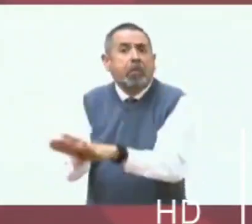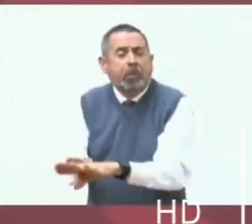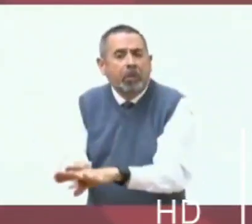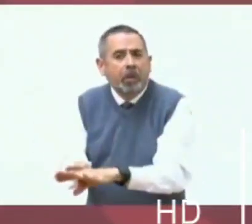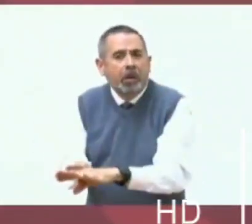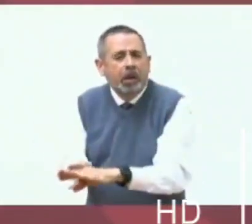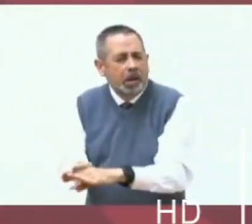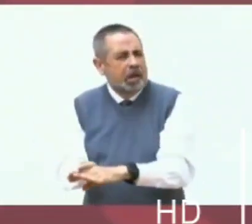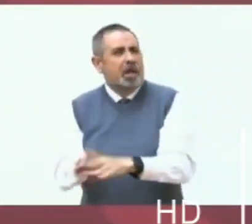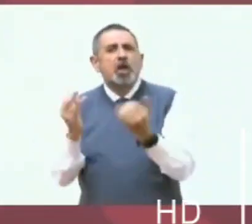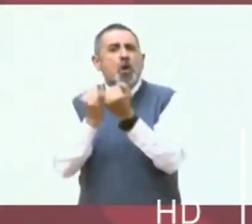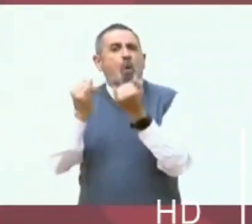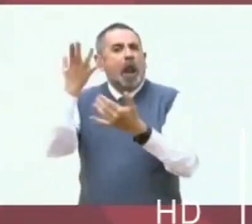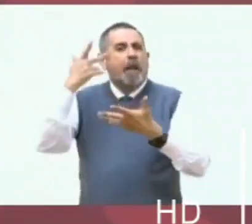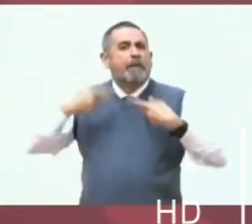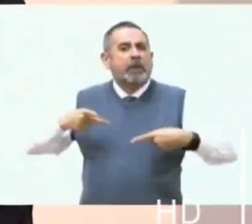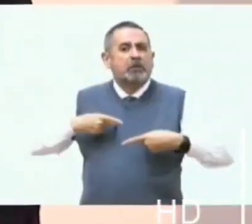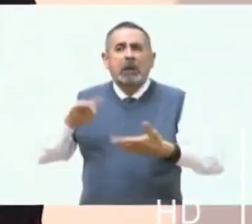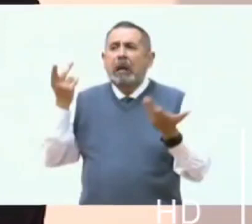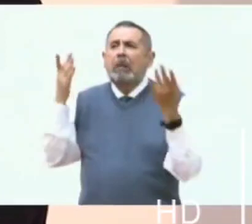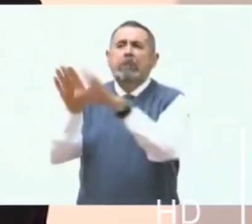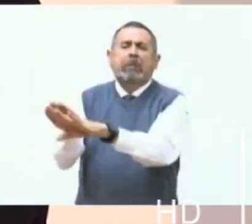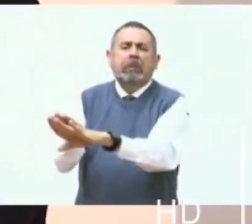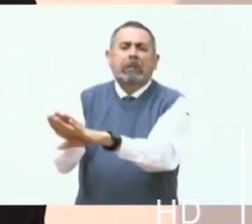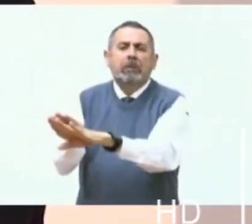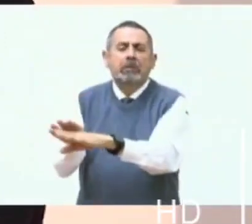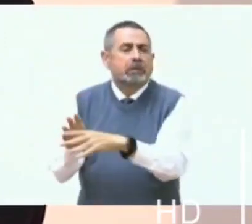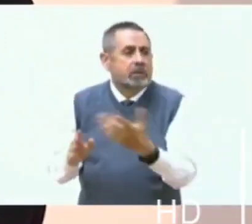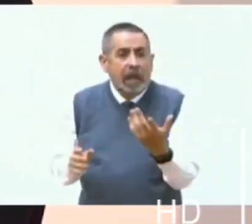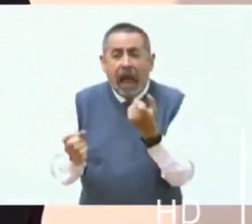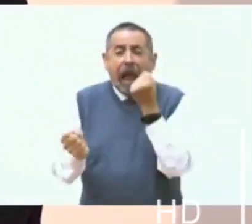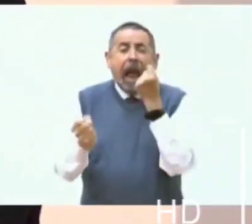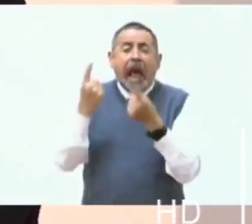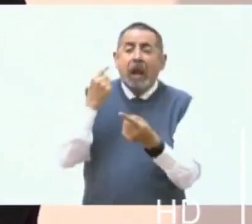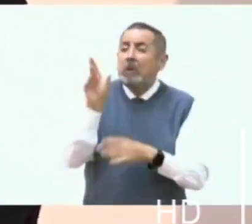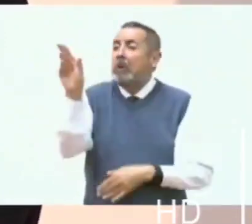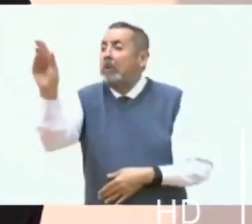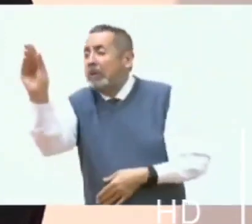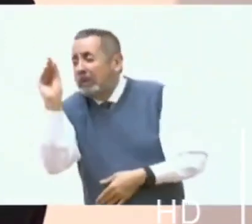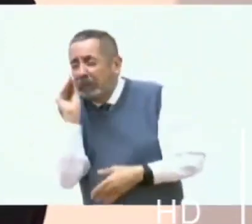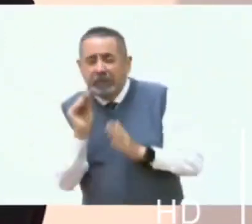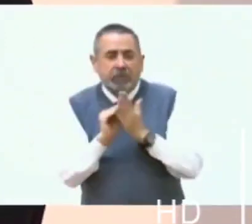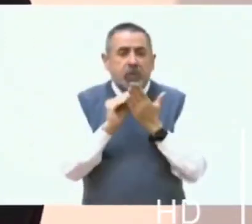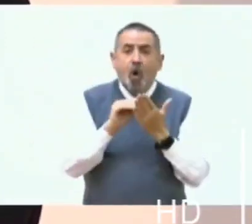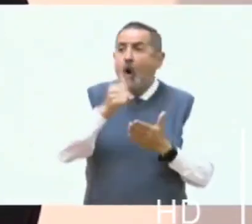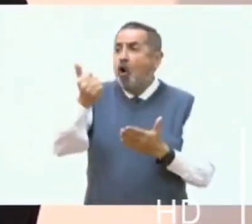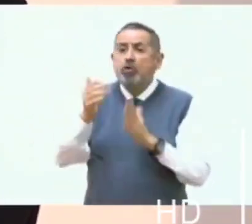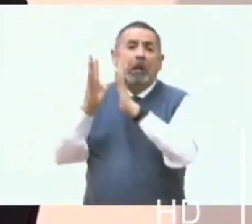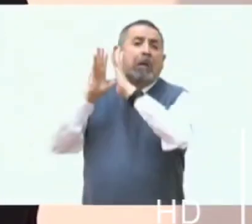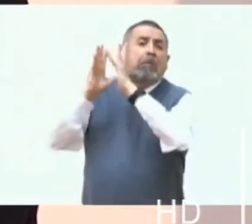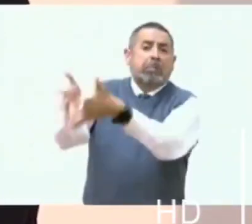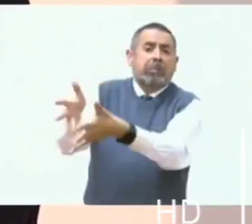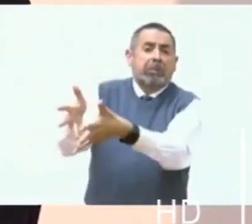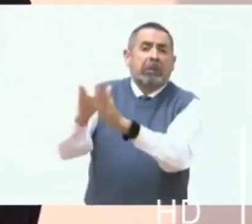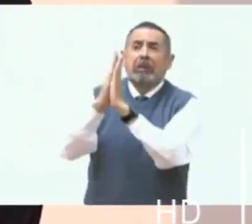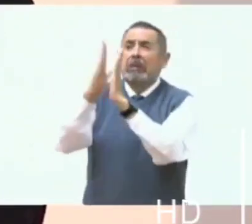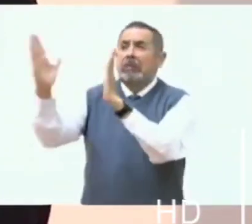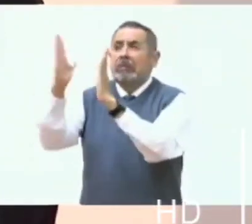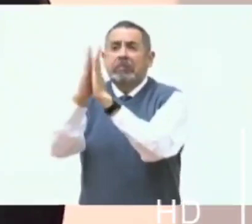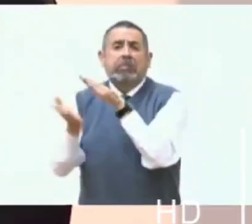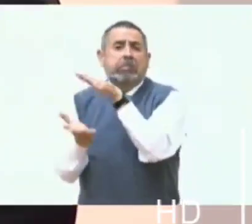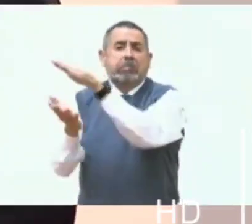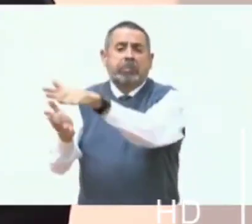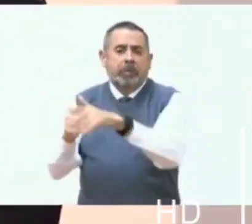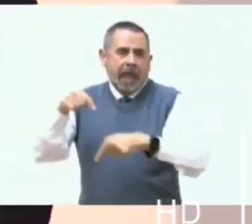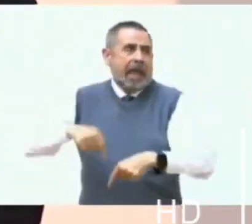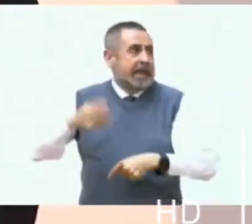día los reos. Unos salían a ver la luz, otros quedaban presos en el tiempo y en el espacio, en lo que fue la antigua